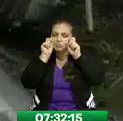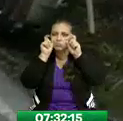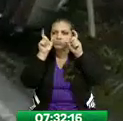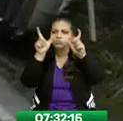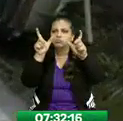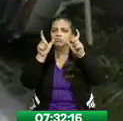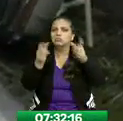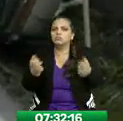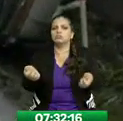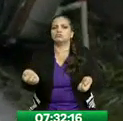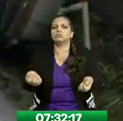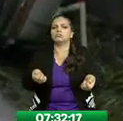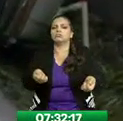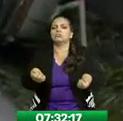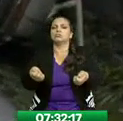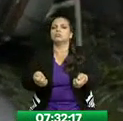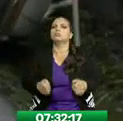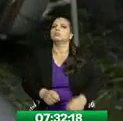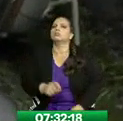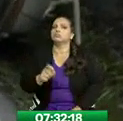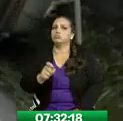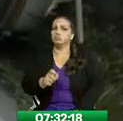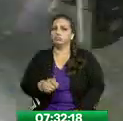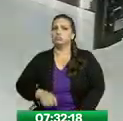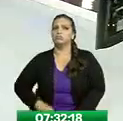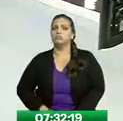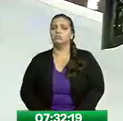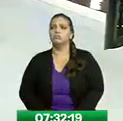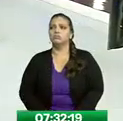Áchilas, informó Gisela Moreira Lor.